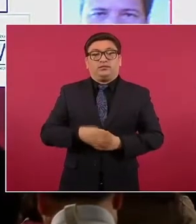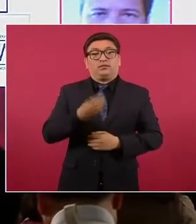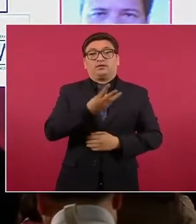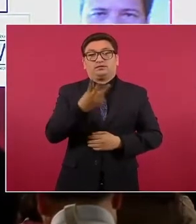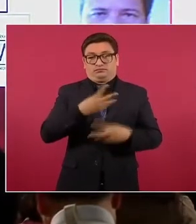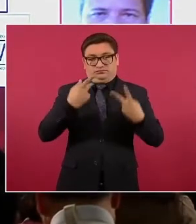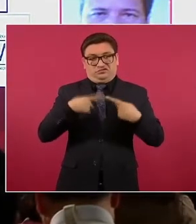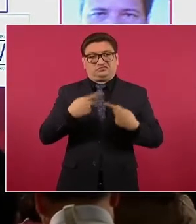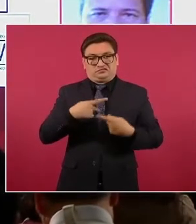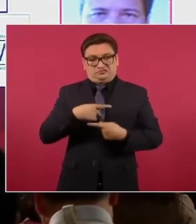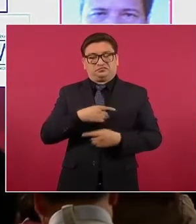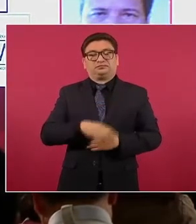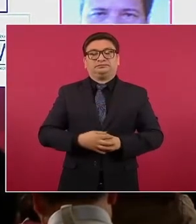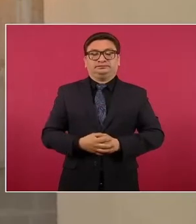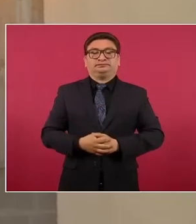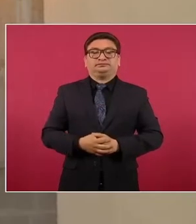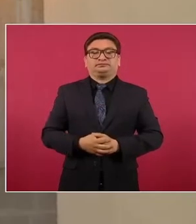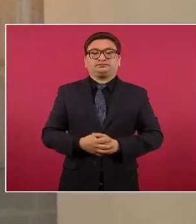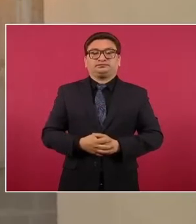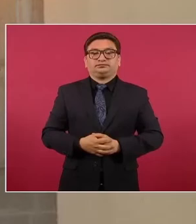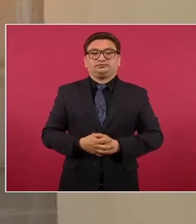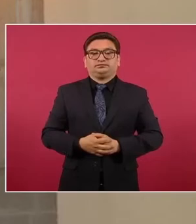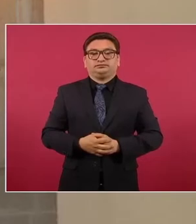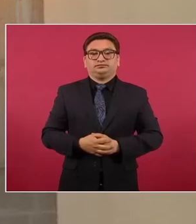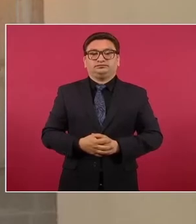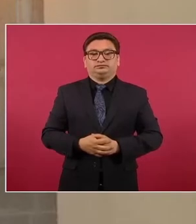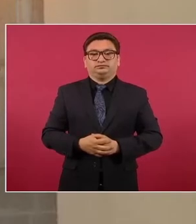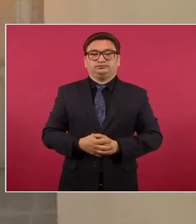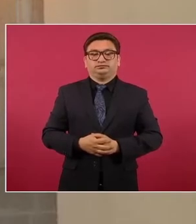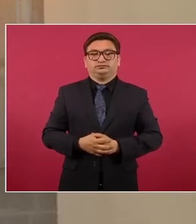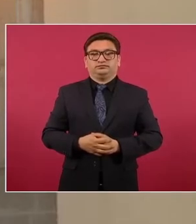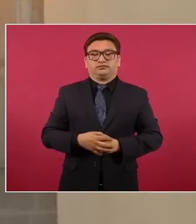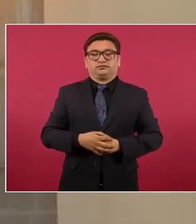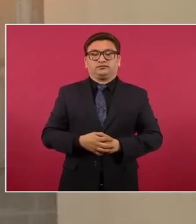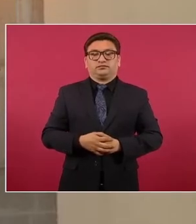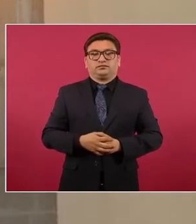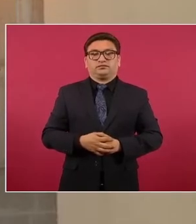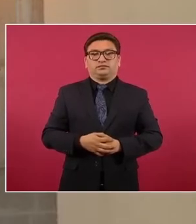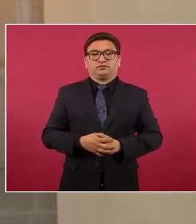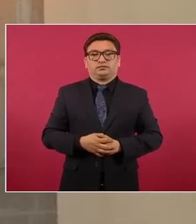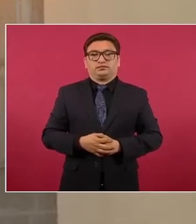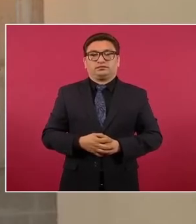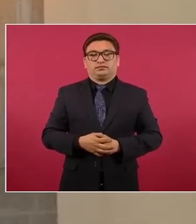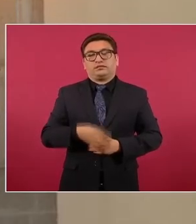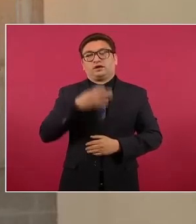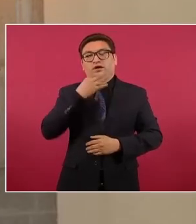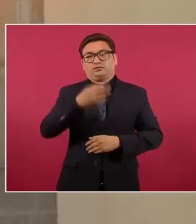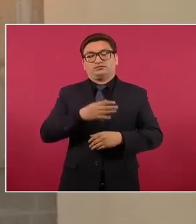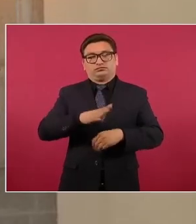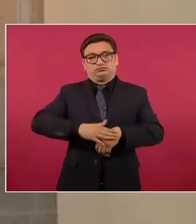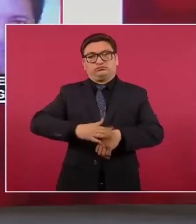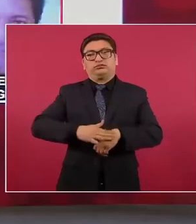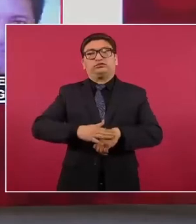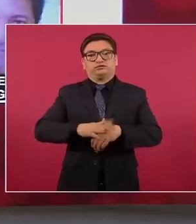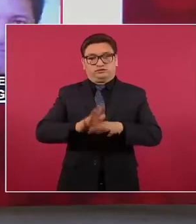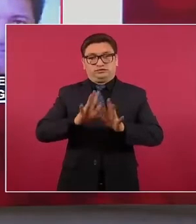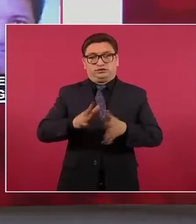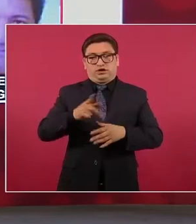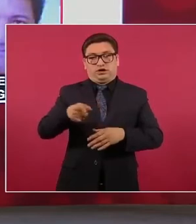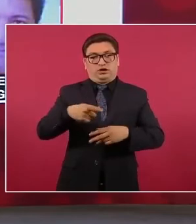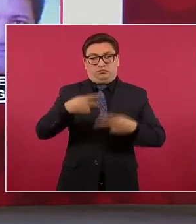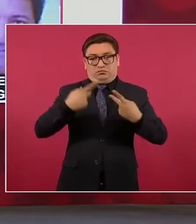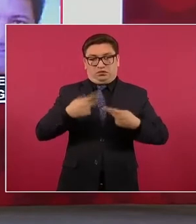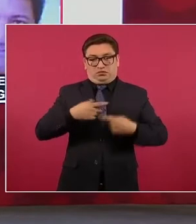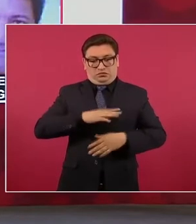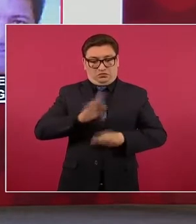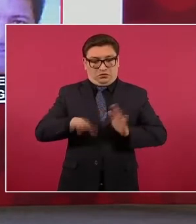las tres víctimas. Queremos señalar que ya fueron recuperados los cuerpos